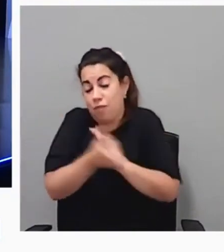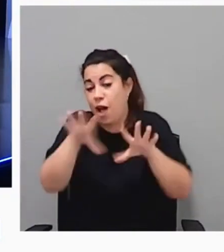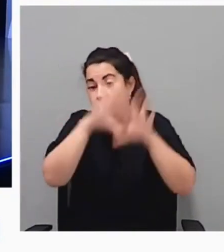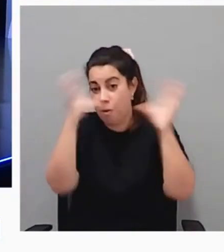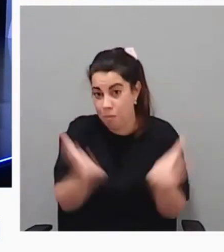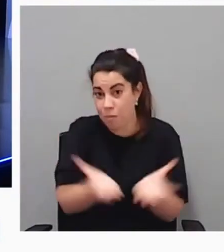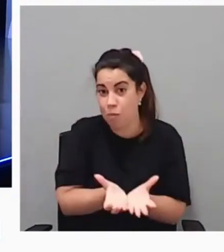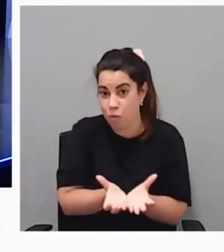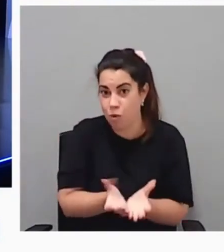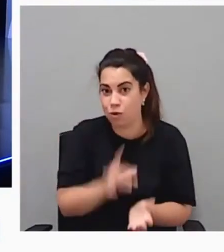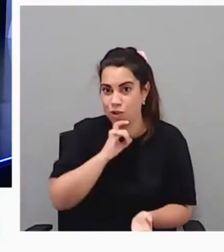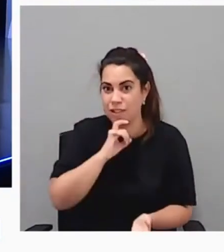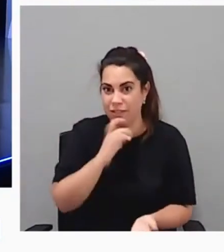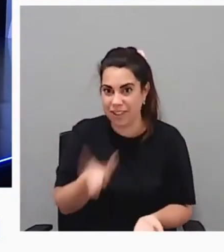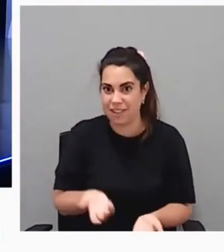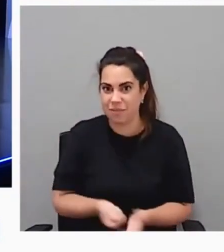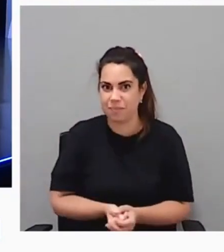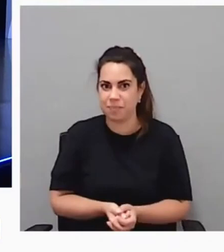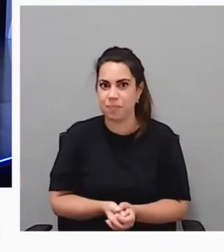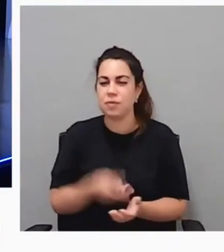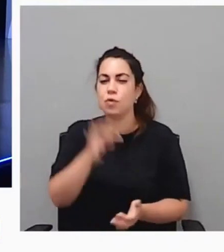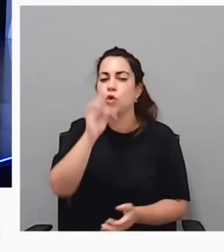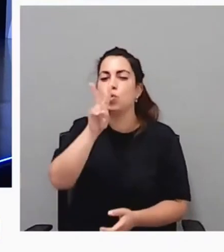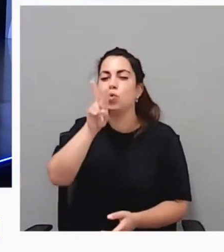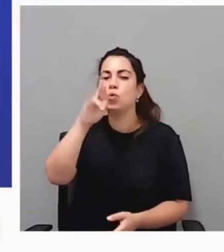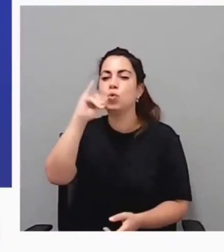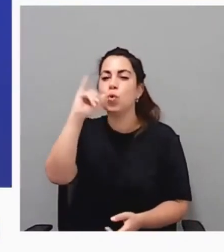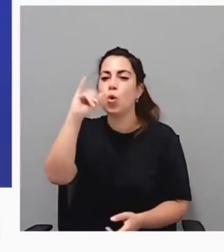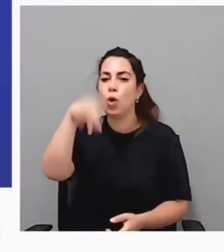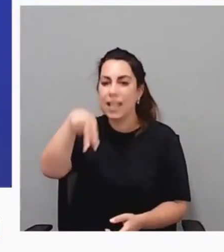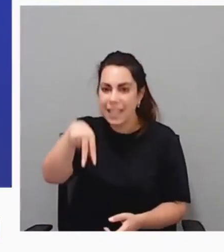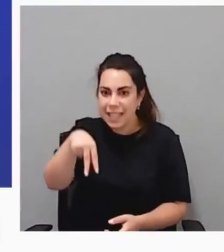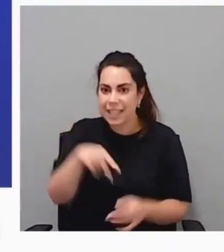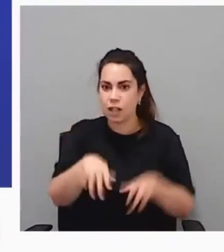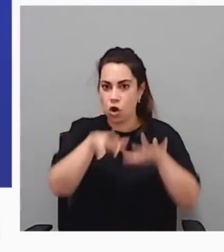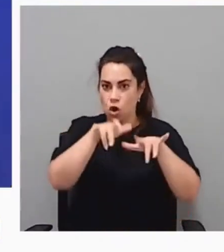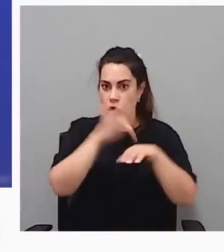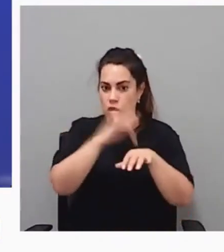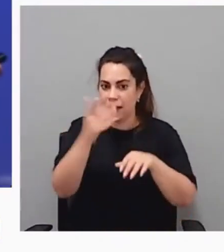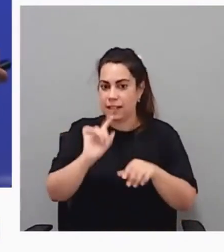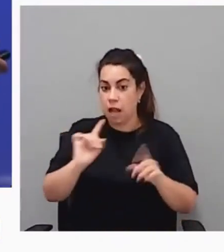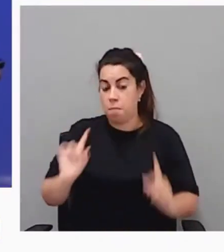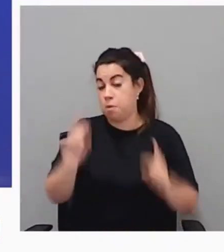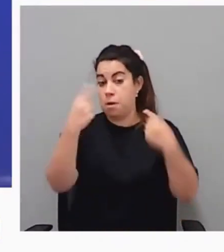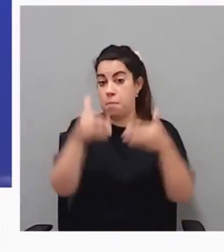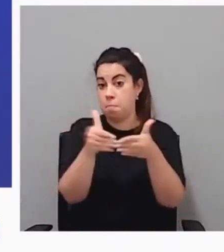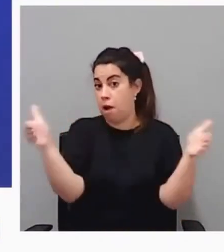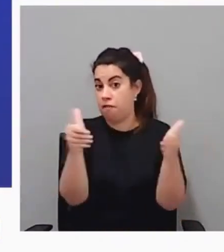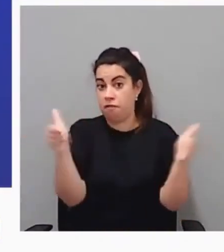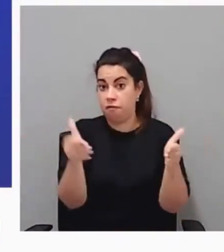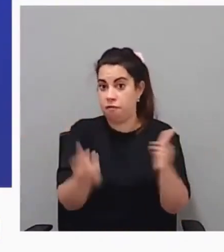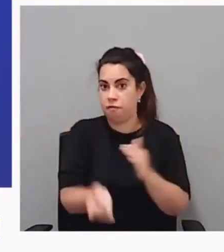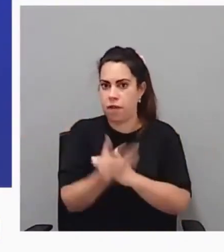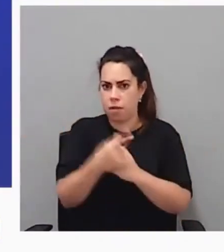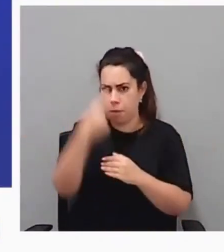Es Turing el que crea el primer ordenador digital en su cabeza. Y es durante el proyecto Manhattan, mientras